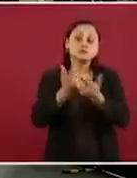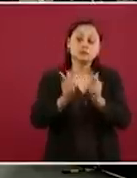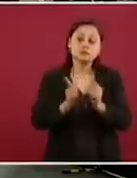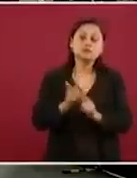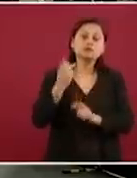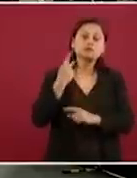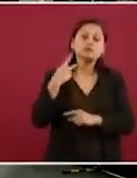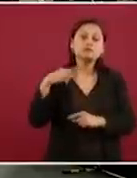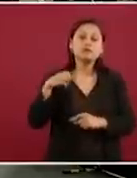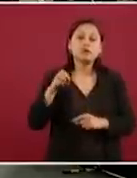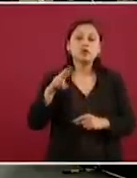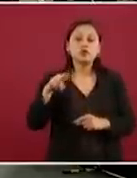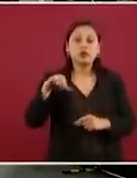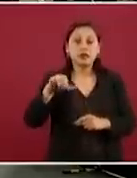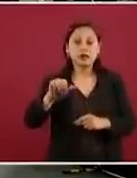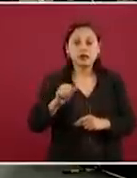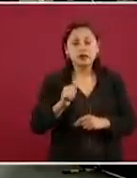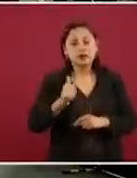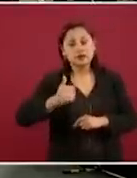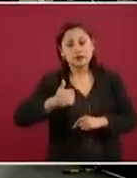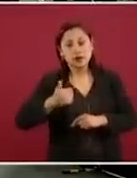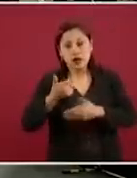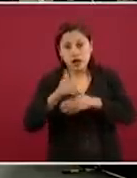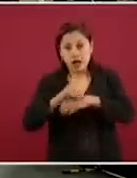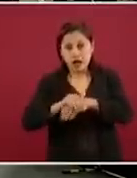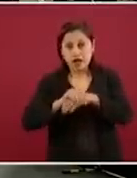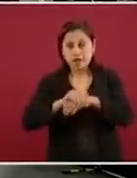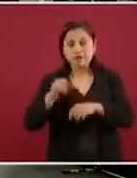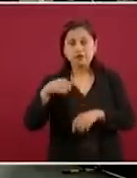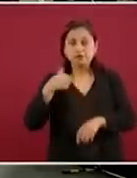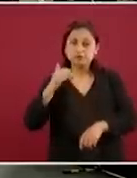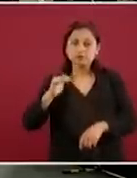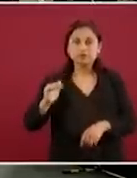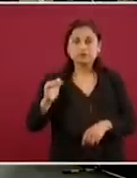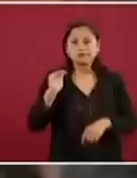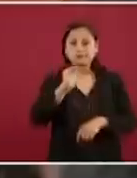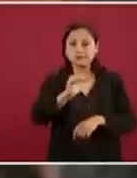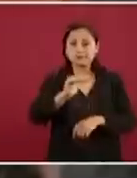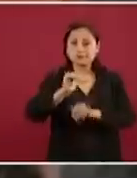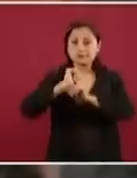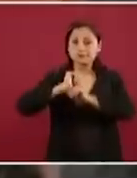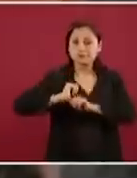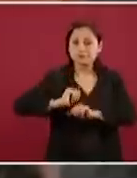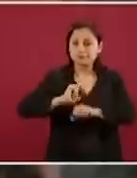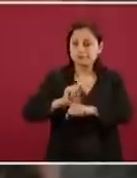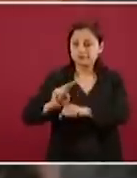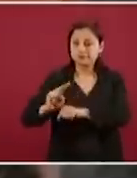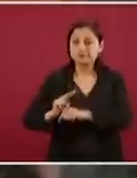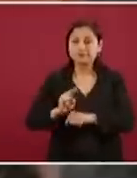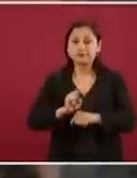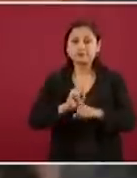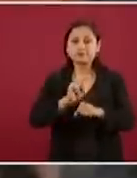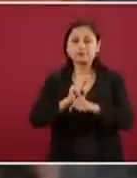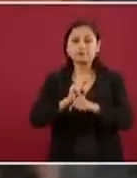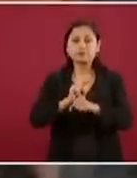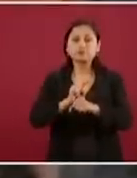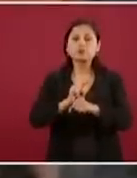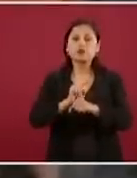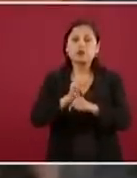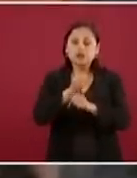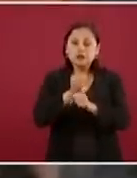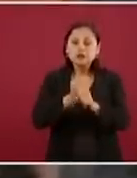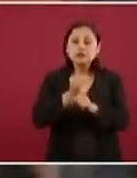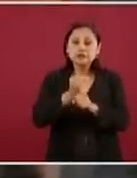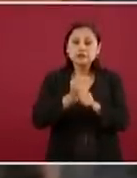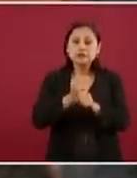aliados solicitaron a la Auditoría Superior de la Federación que audite todo el ejercicio de este primer año